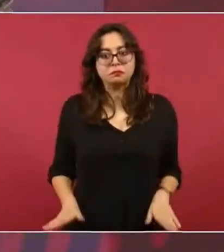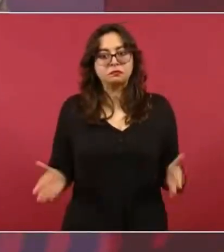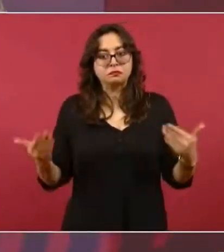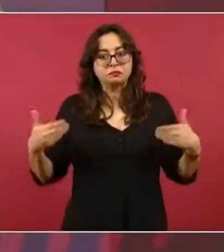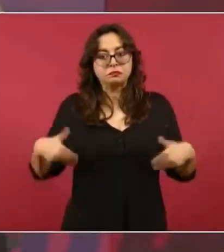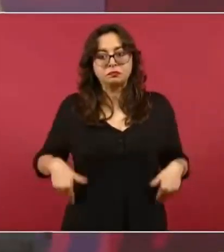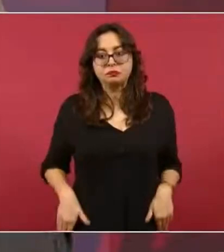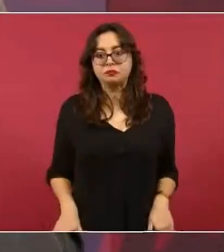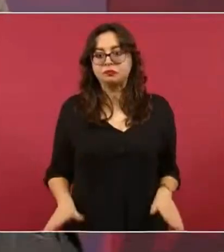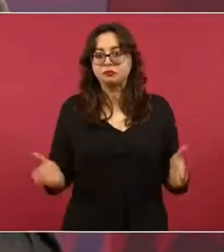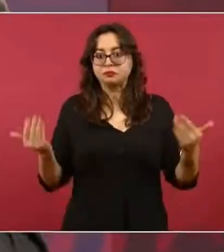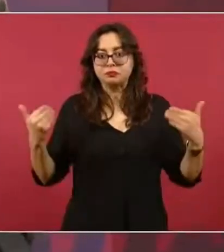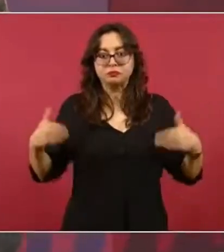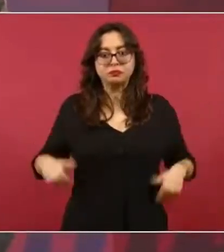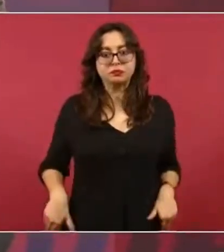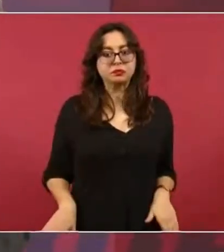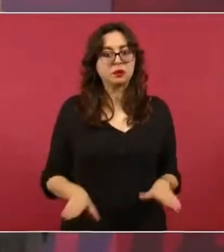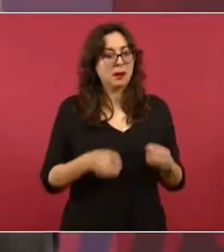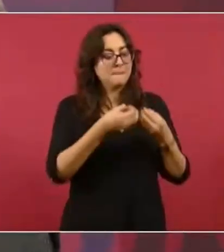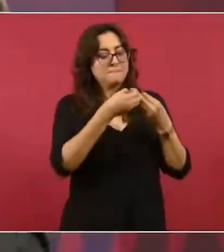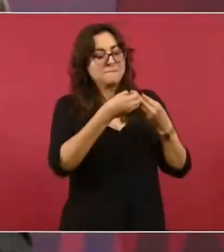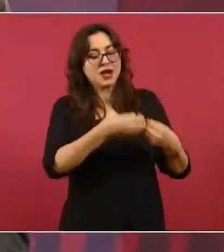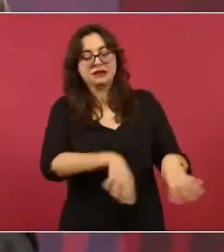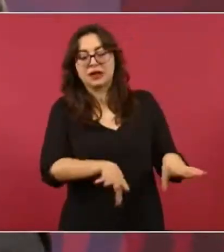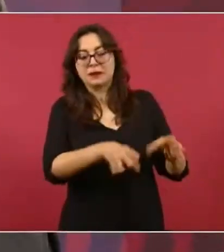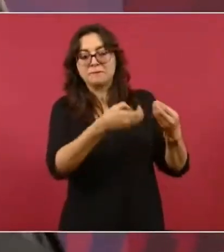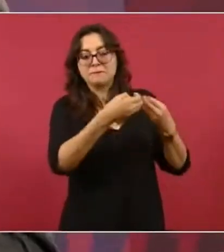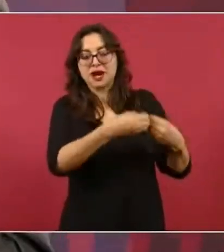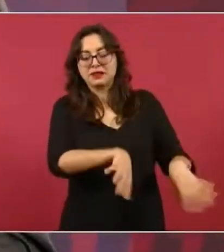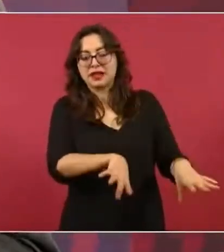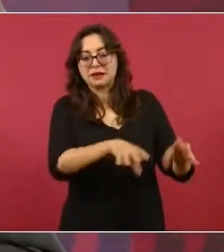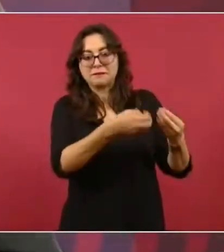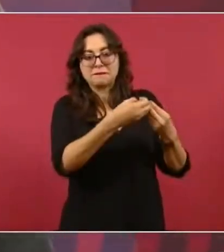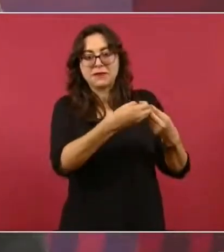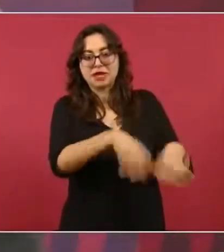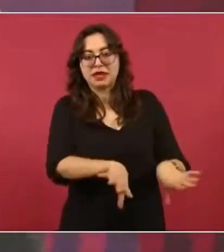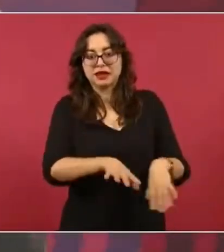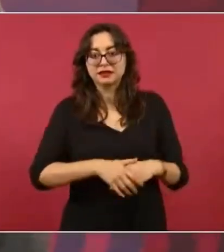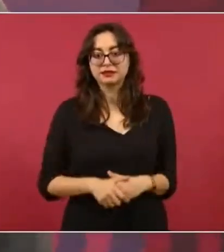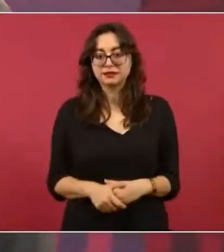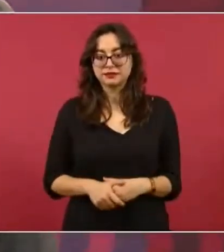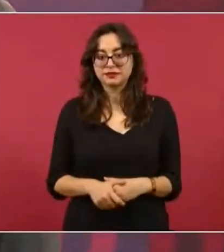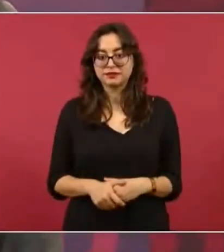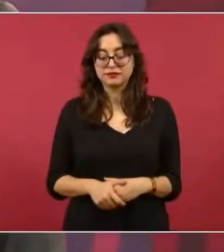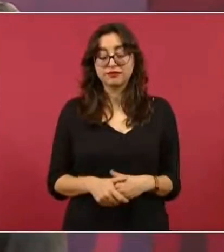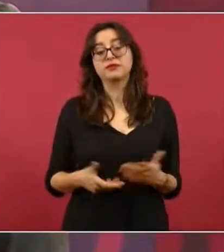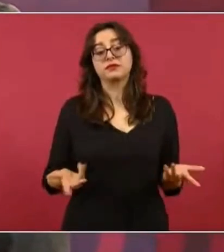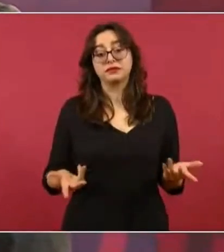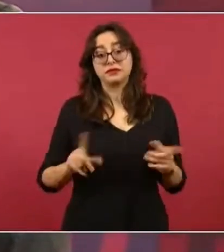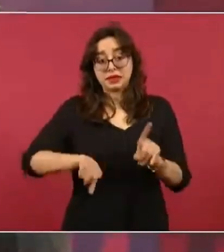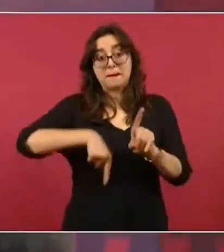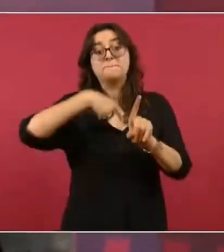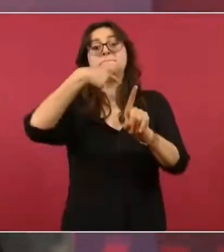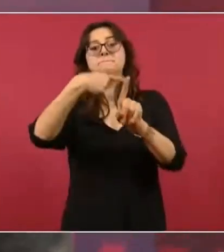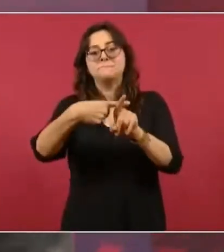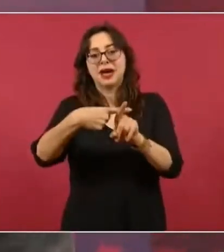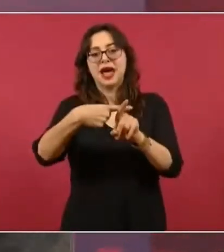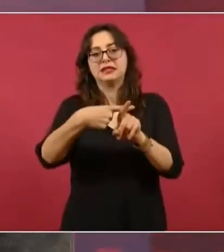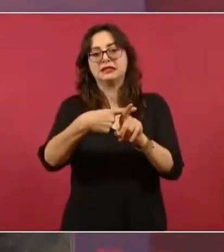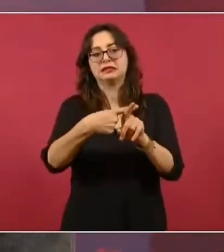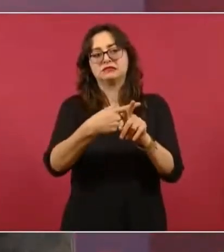Claro, toda la inmoralidad que produce